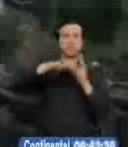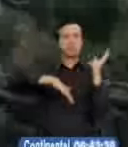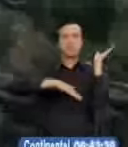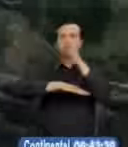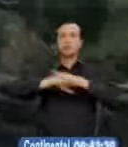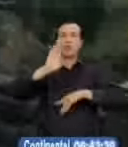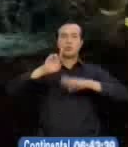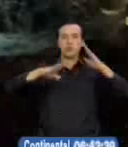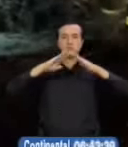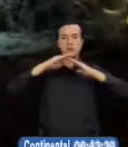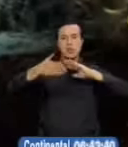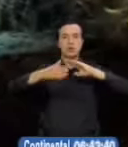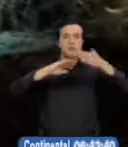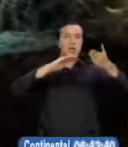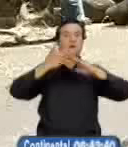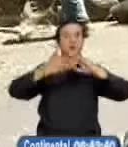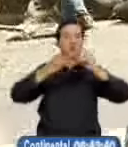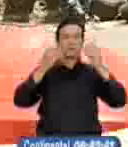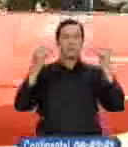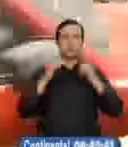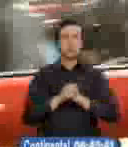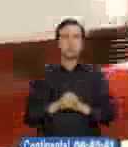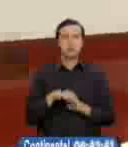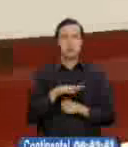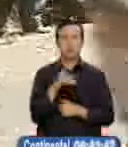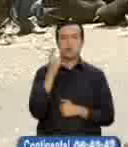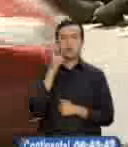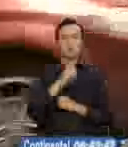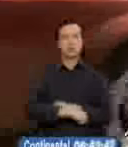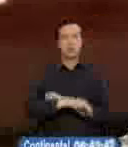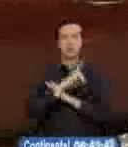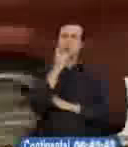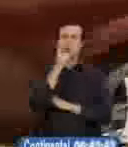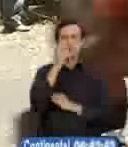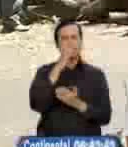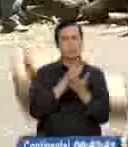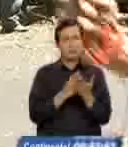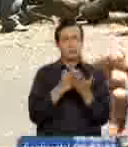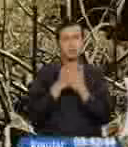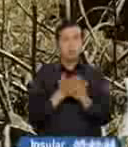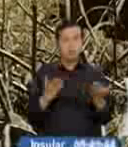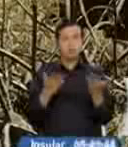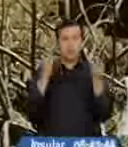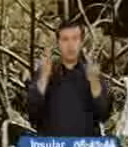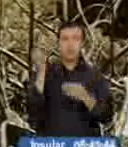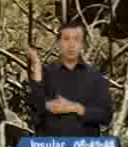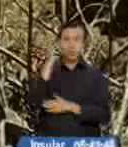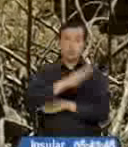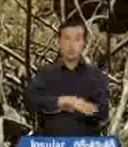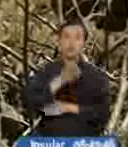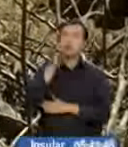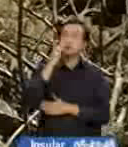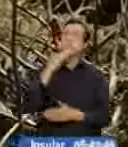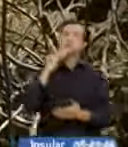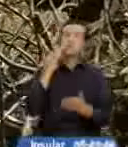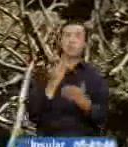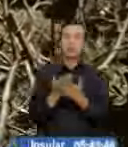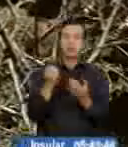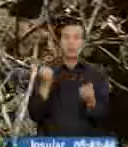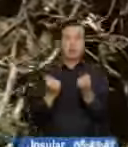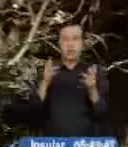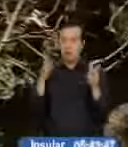desprendimientos de techos, las causas más frecuentes. Más o menos a las 11 de la mañana, 11 y media de la mañana fue que cayó. Gracias a Dios no cayó, no pasó ni un